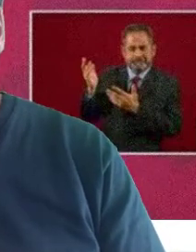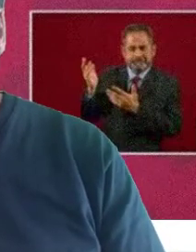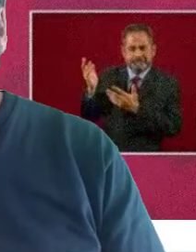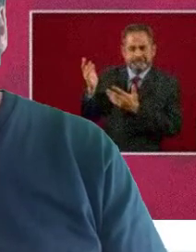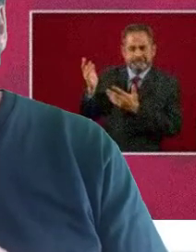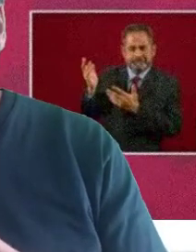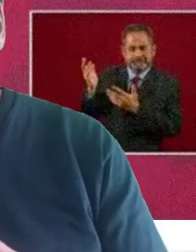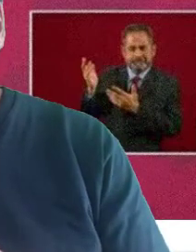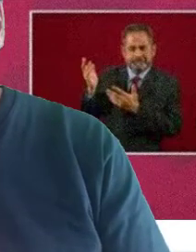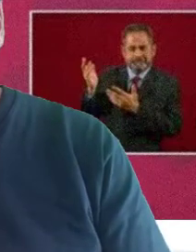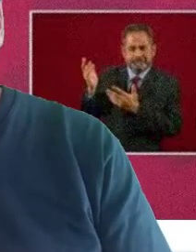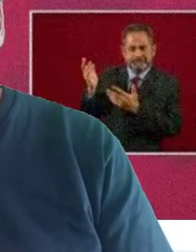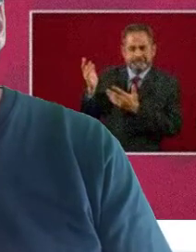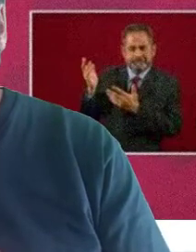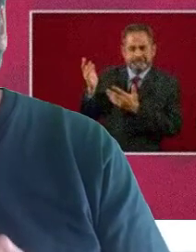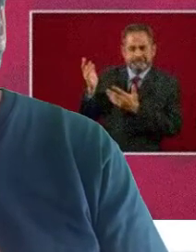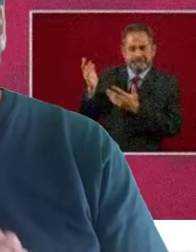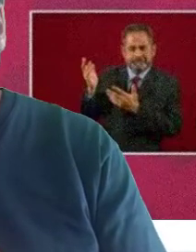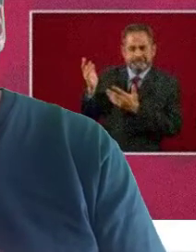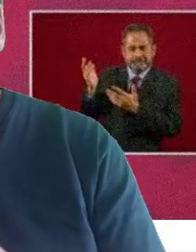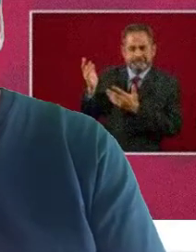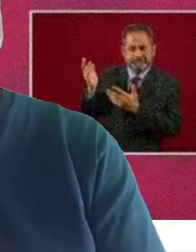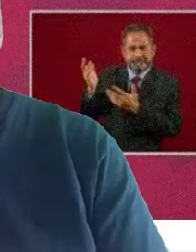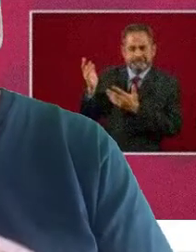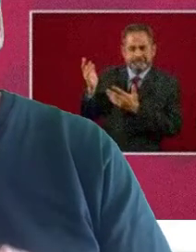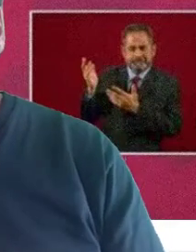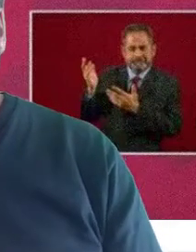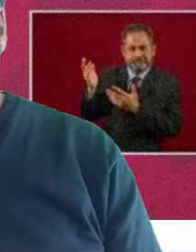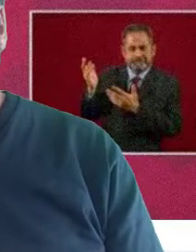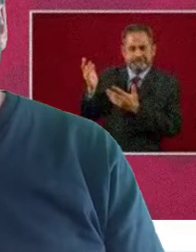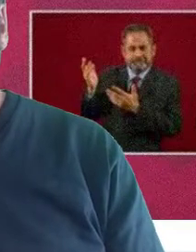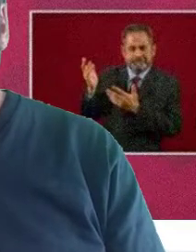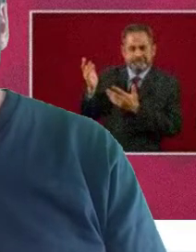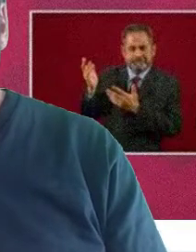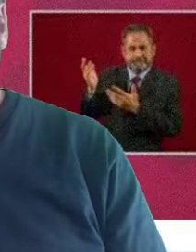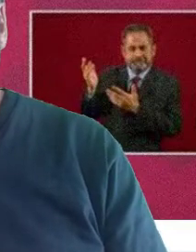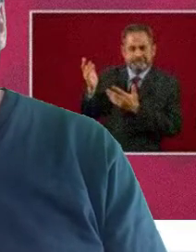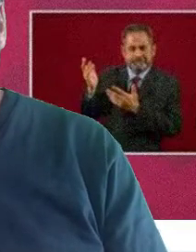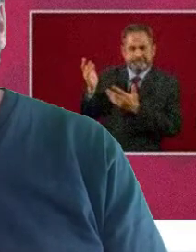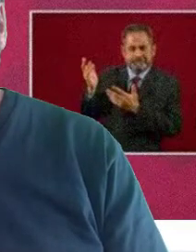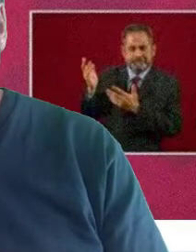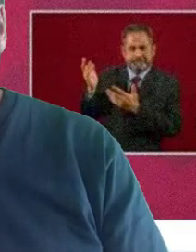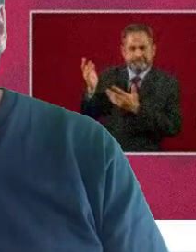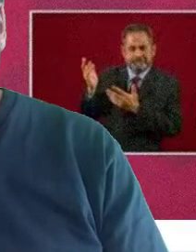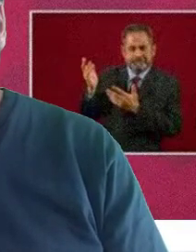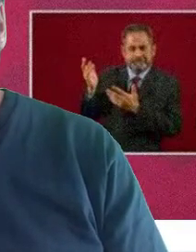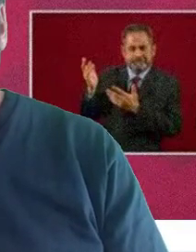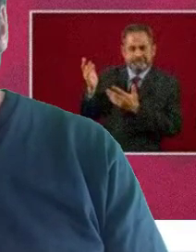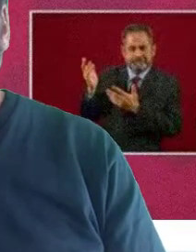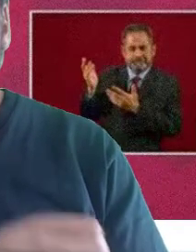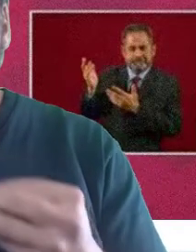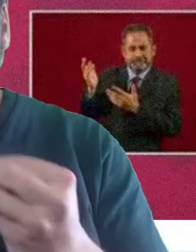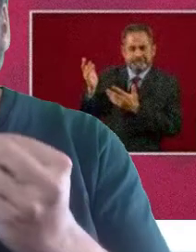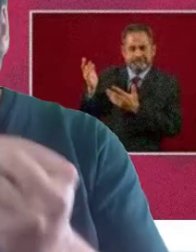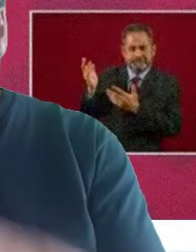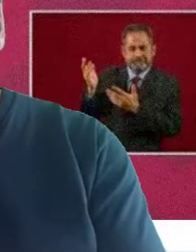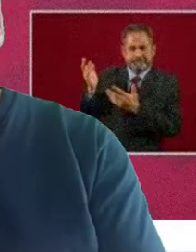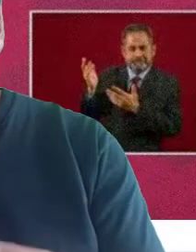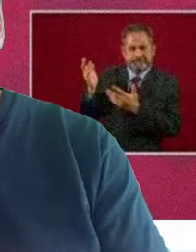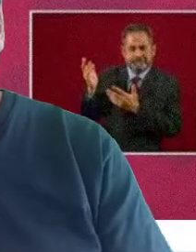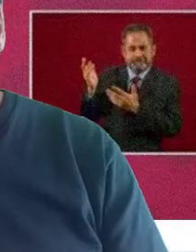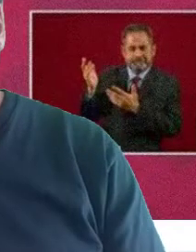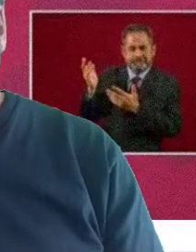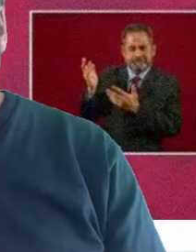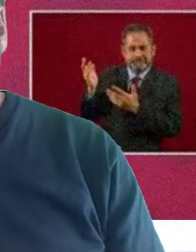no la limitación del tiempo salir bien informados a veces requiere de un poquito más de tiempo es mi pago